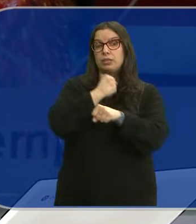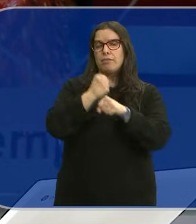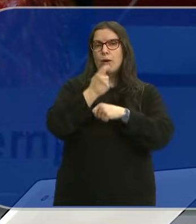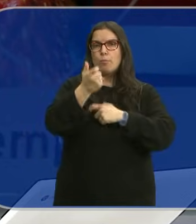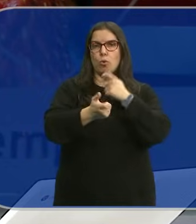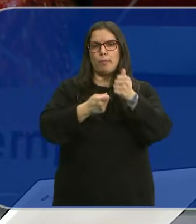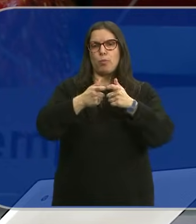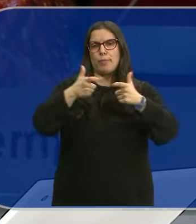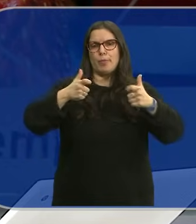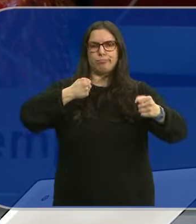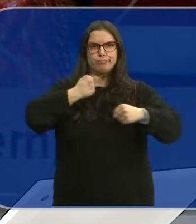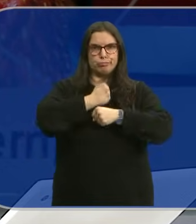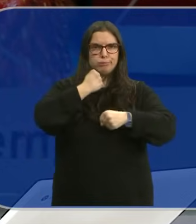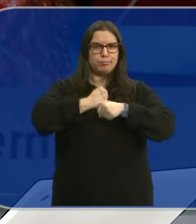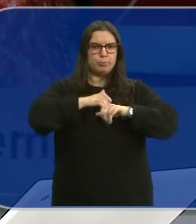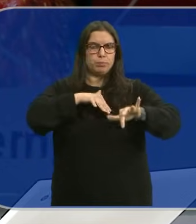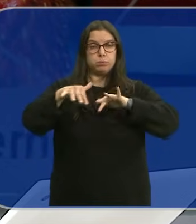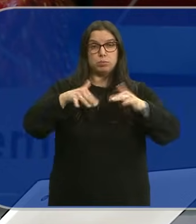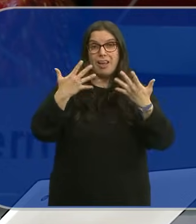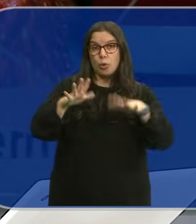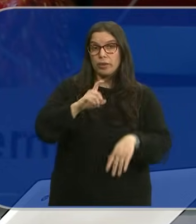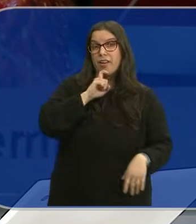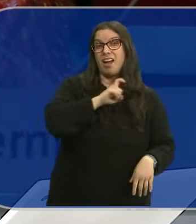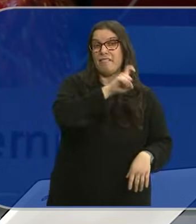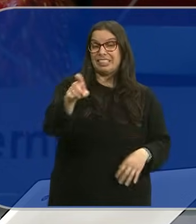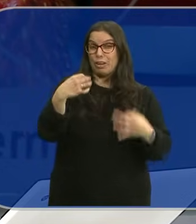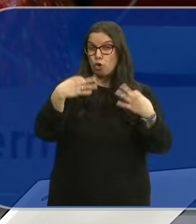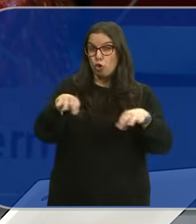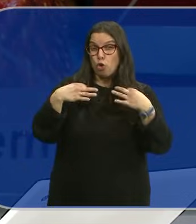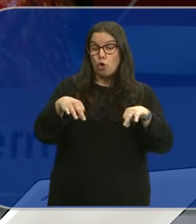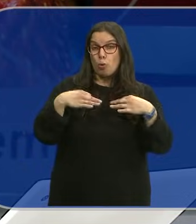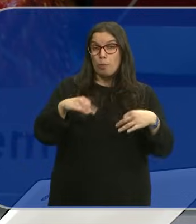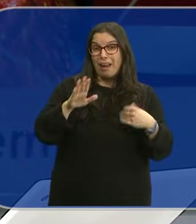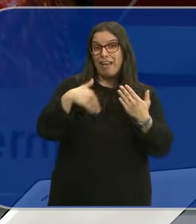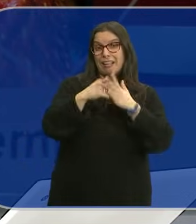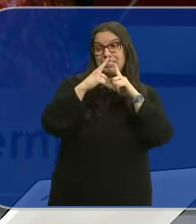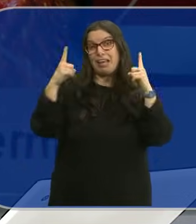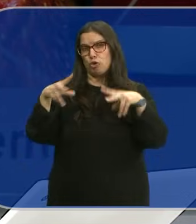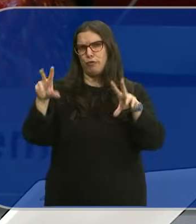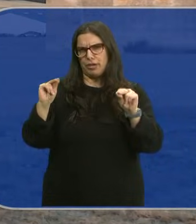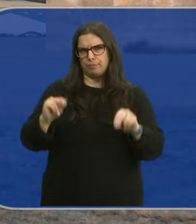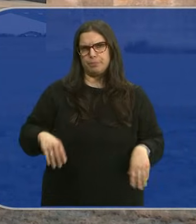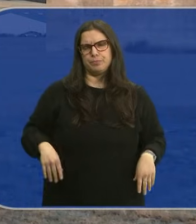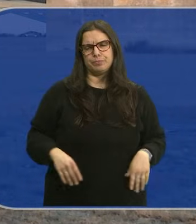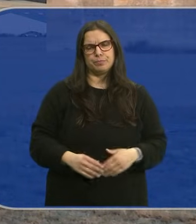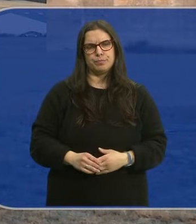poco a poco a la actividad, aunque advierten, la normalidad no llegará hasta final de año.